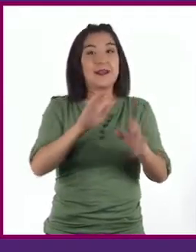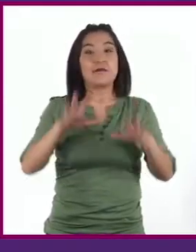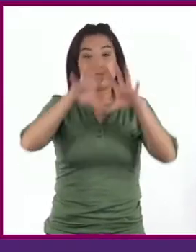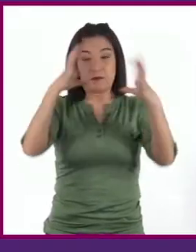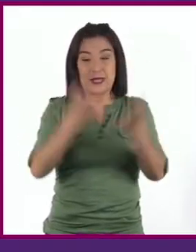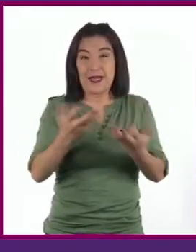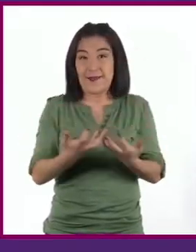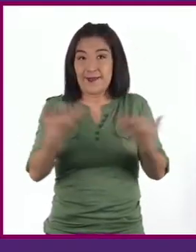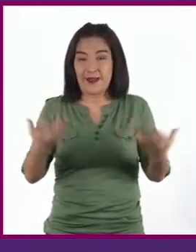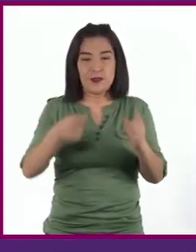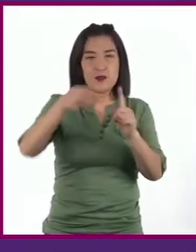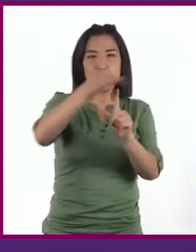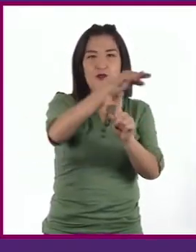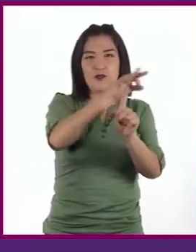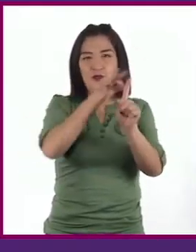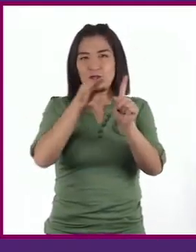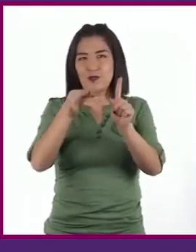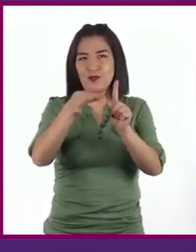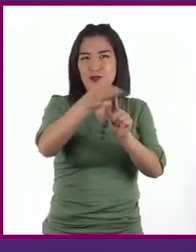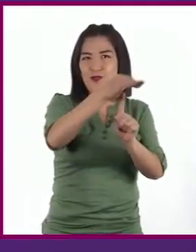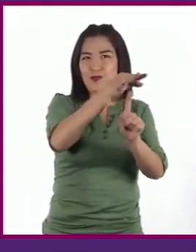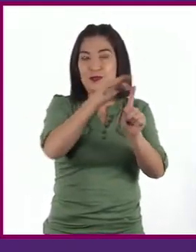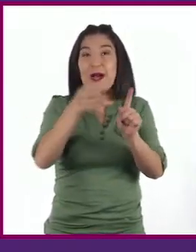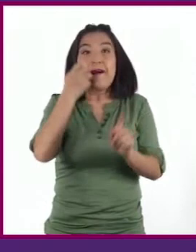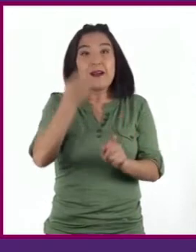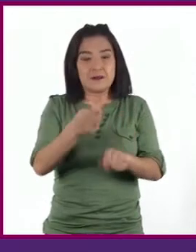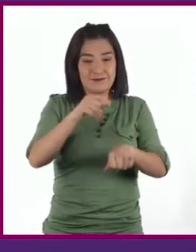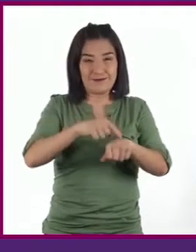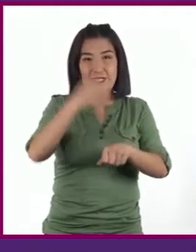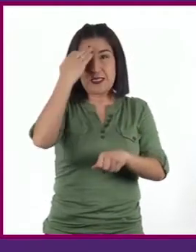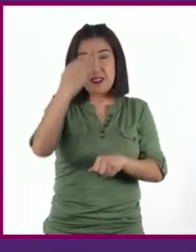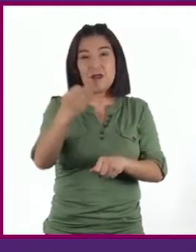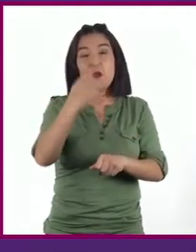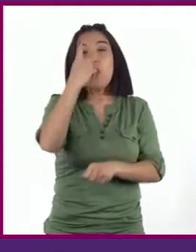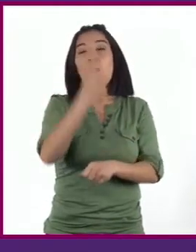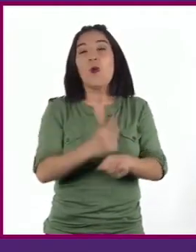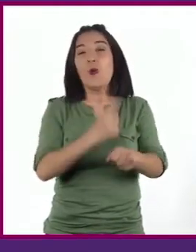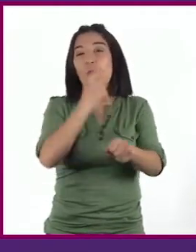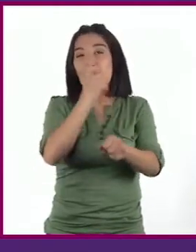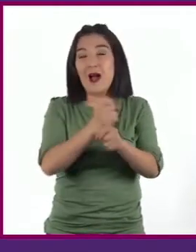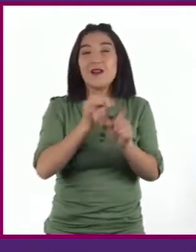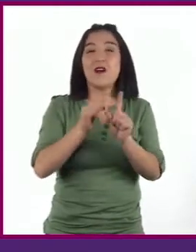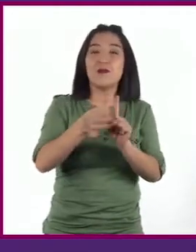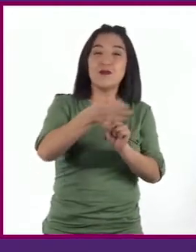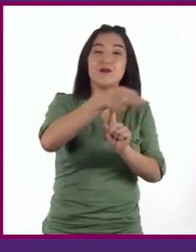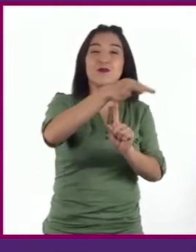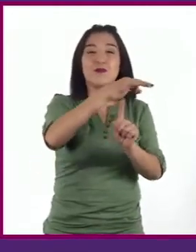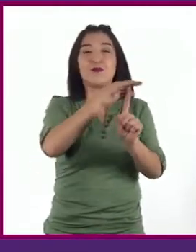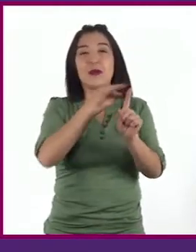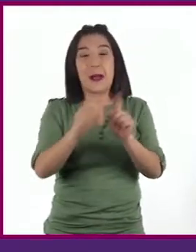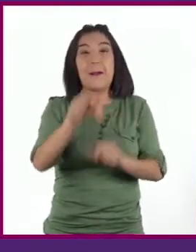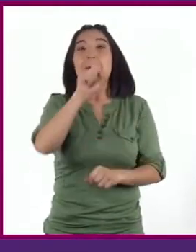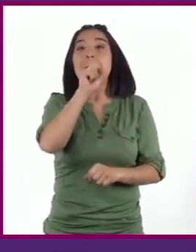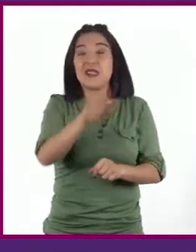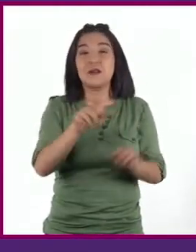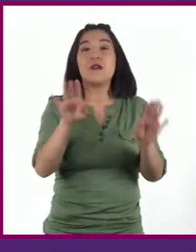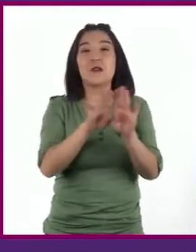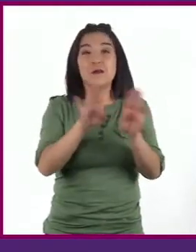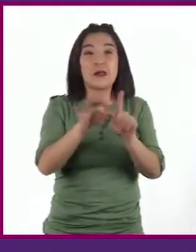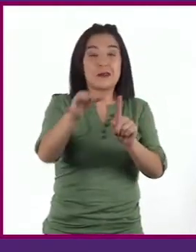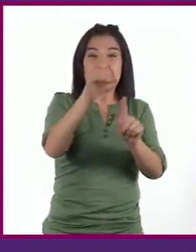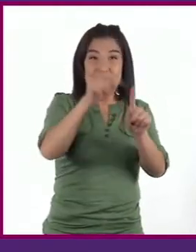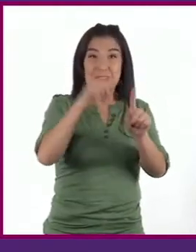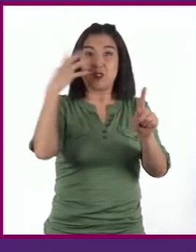Sol, y el tiempo para que esto suceda es de un año. Al mismo tiempo que va girando alrededor del